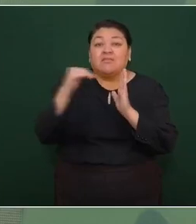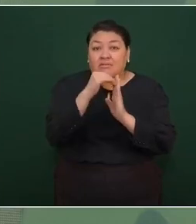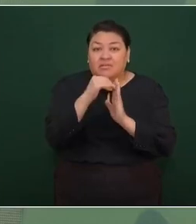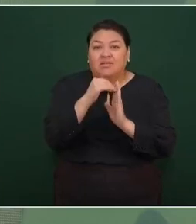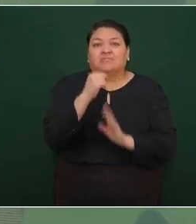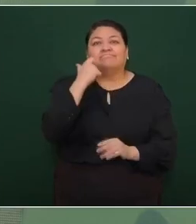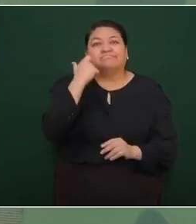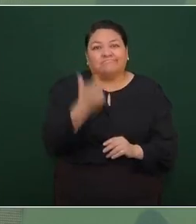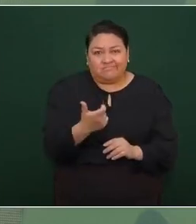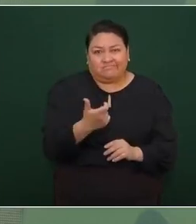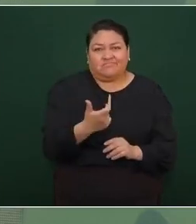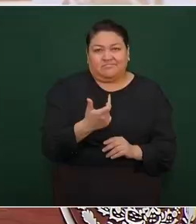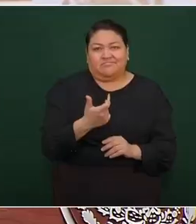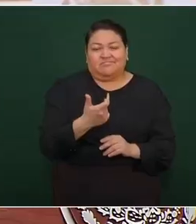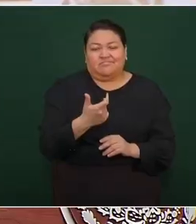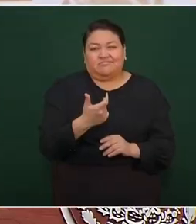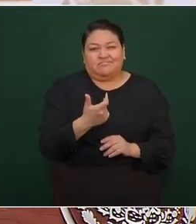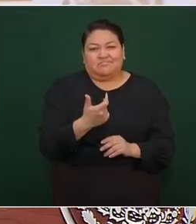de